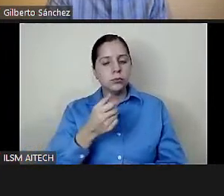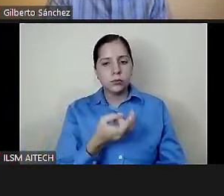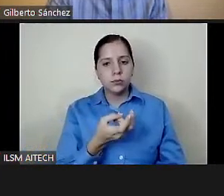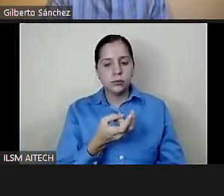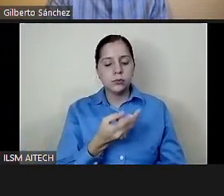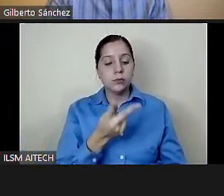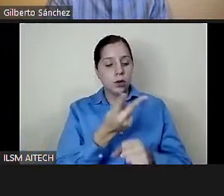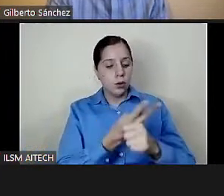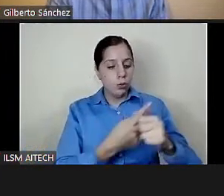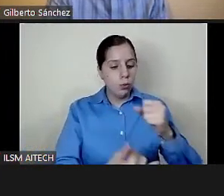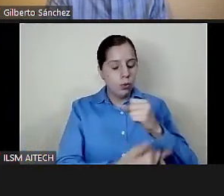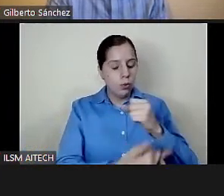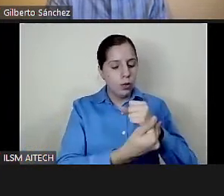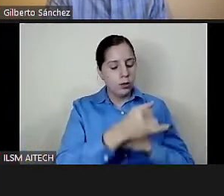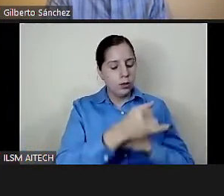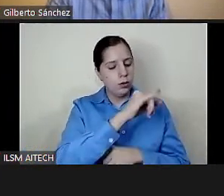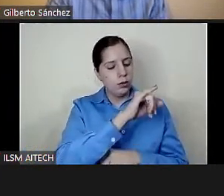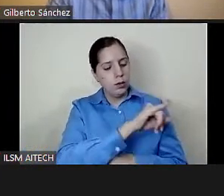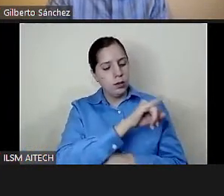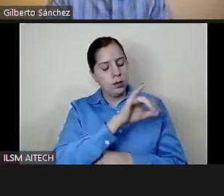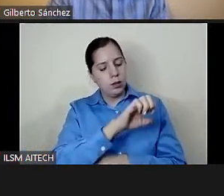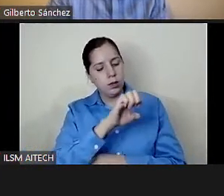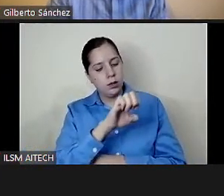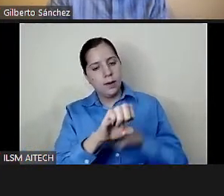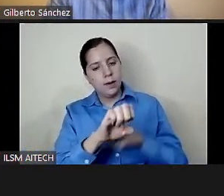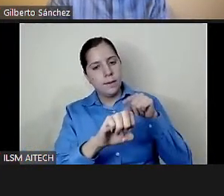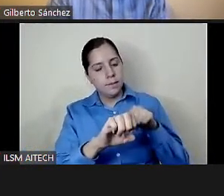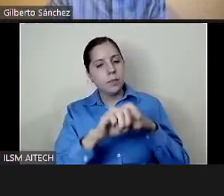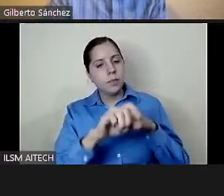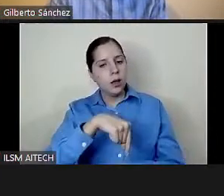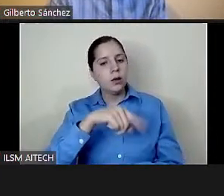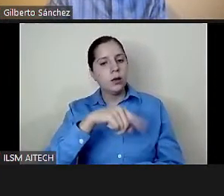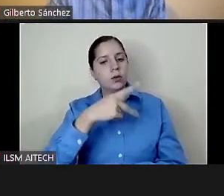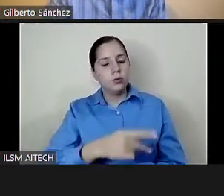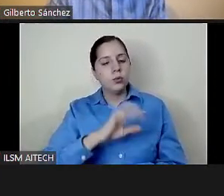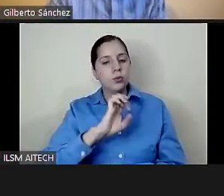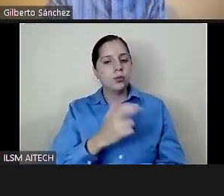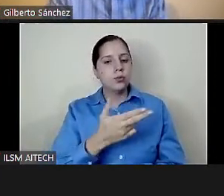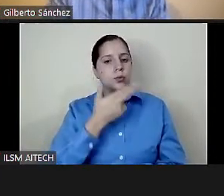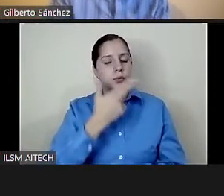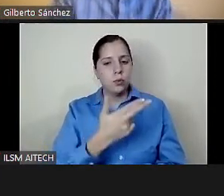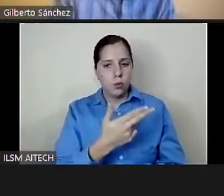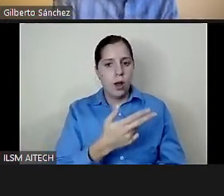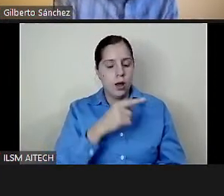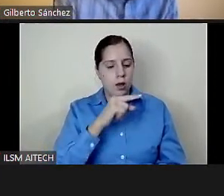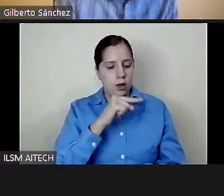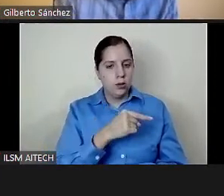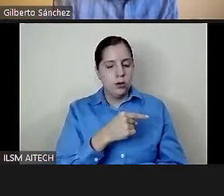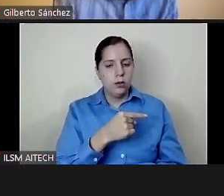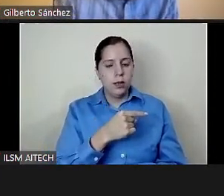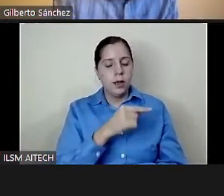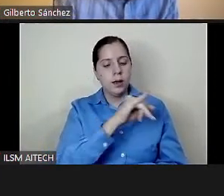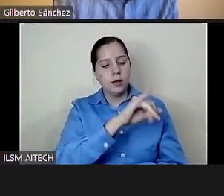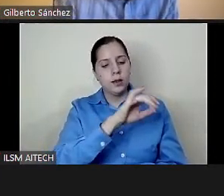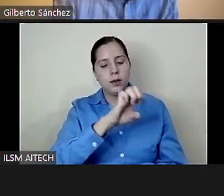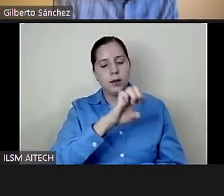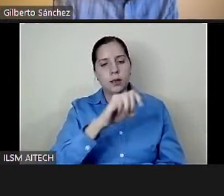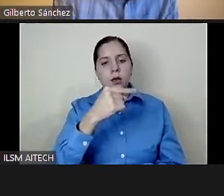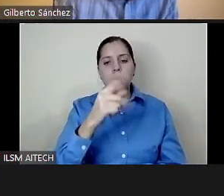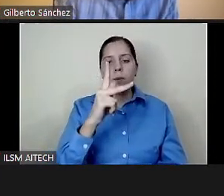de resolución del Consejo Estatal del Instituto Estatal Electoral de Chihuahua, relativo al procedimiento sancionador ordinario de clave